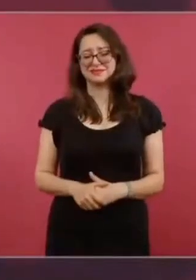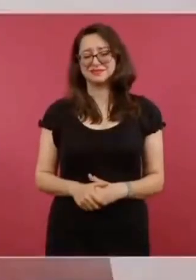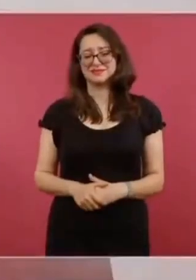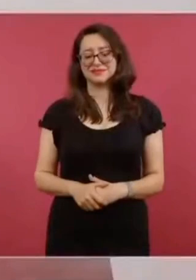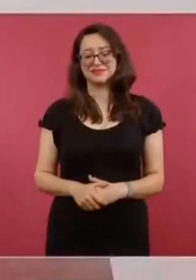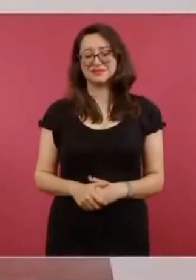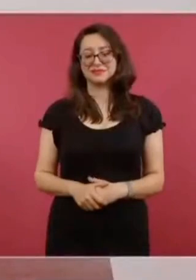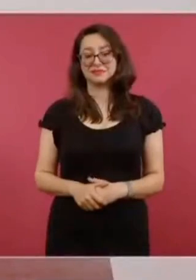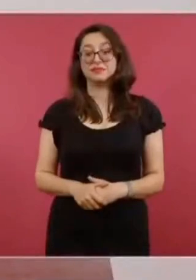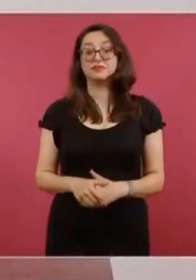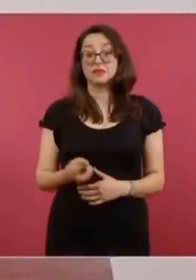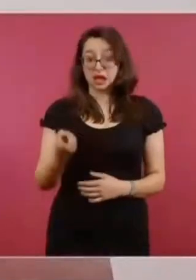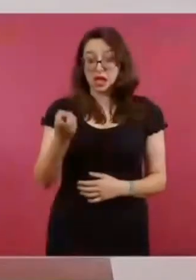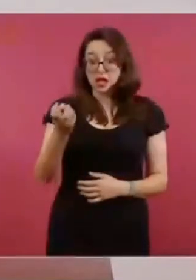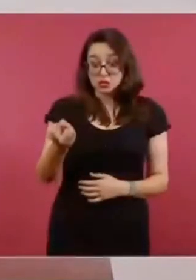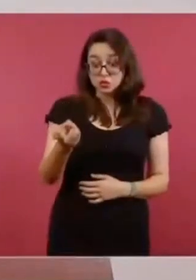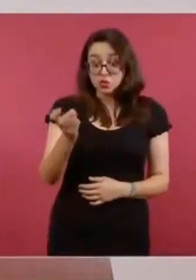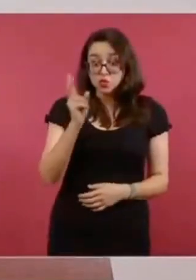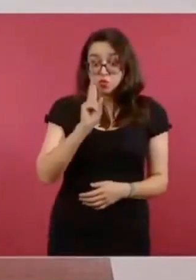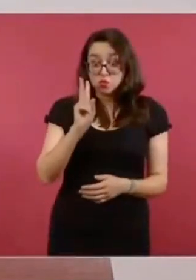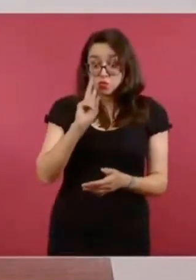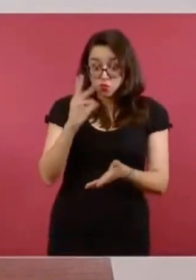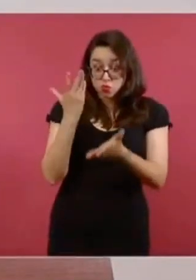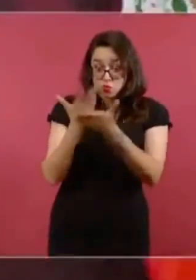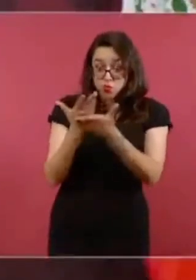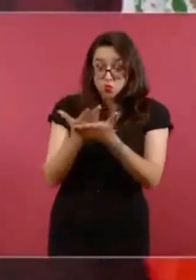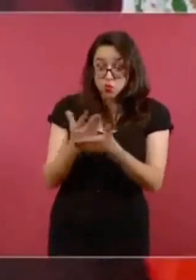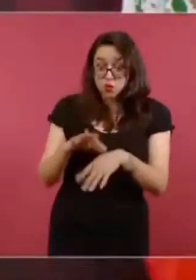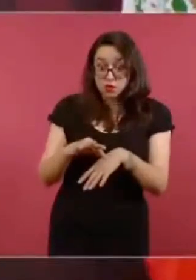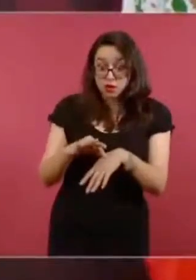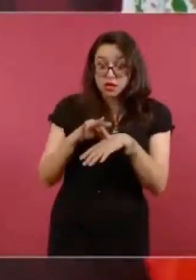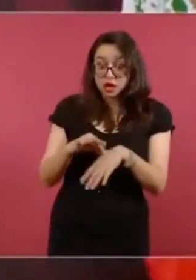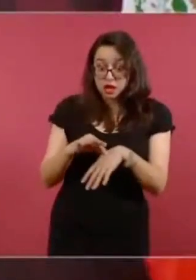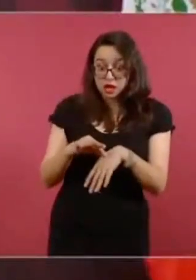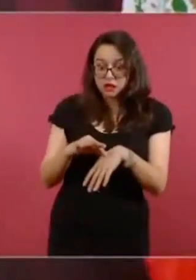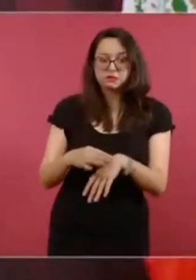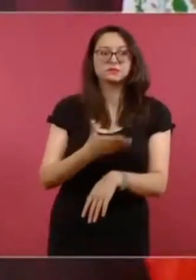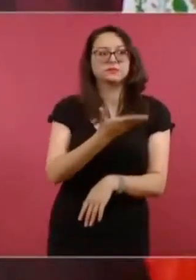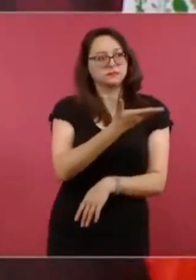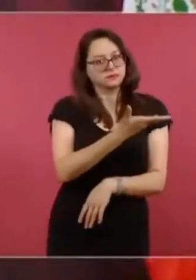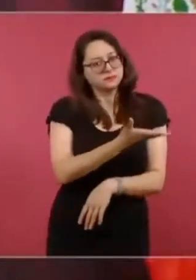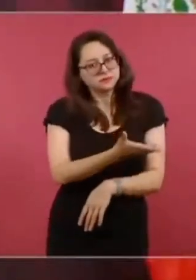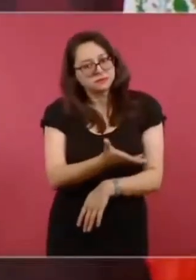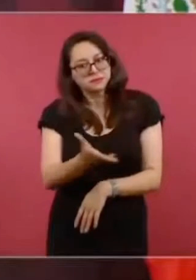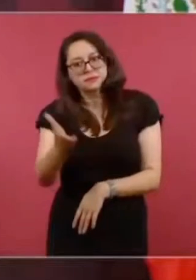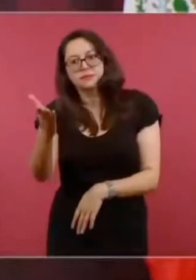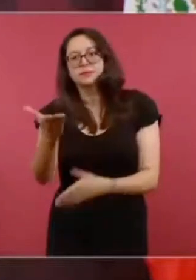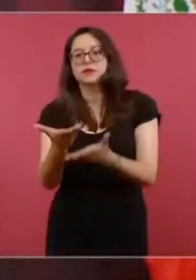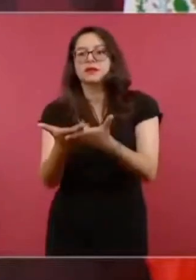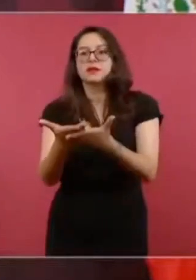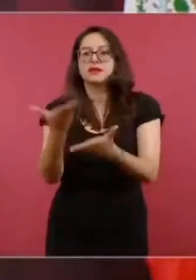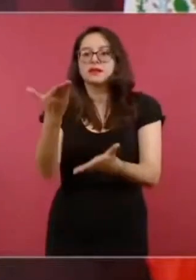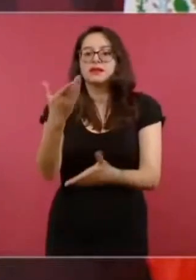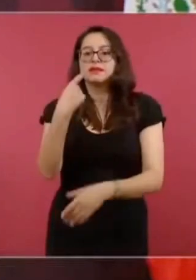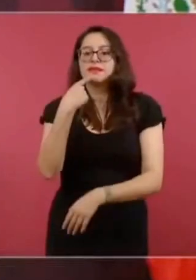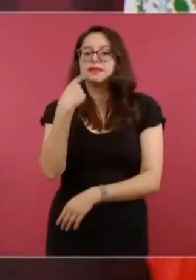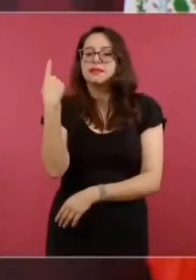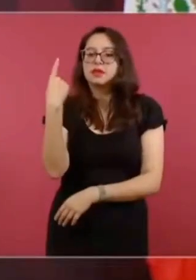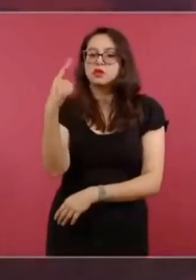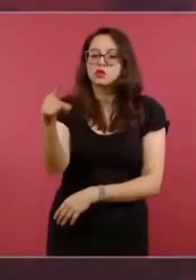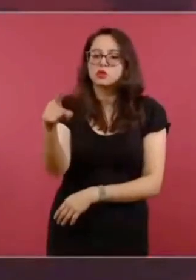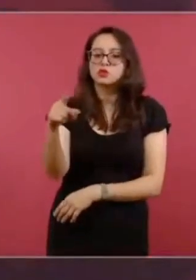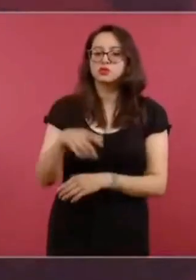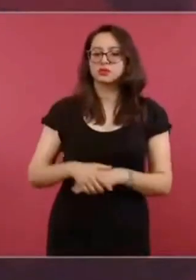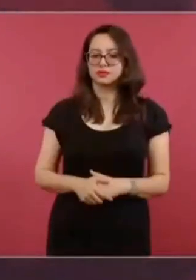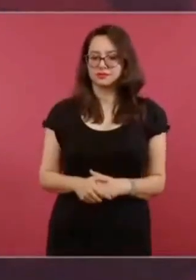Entonces, si esas son pruebas, pues lo que tienen que hacer es presentarlas